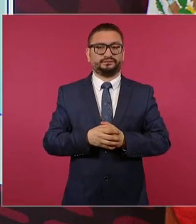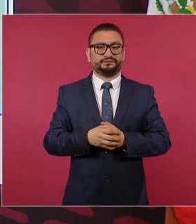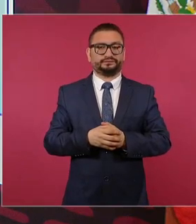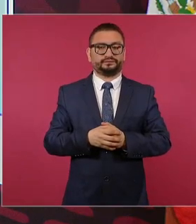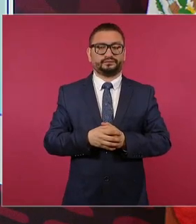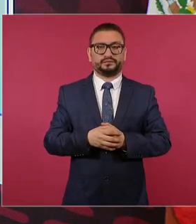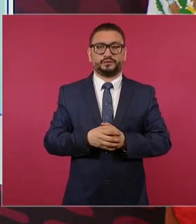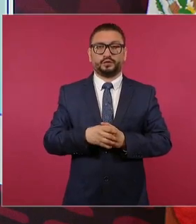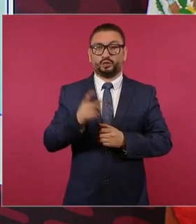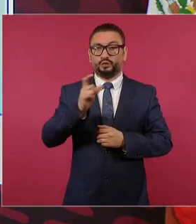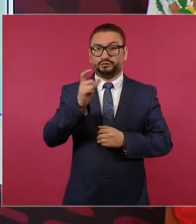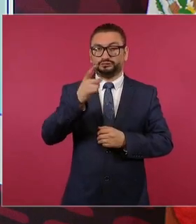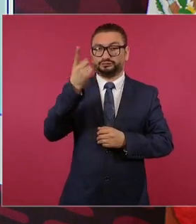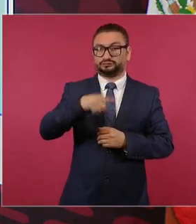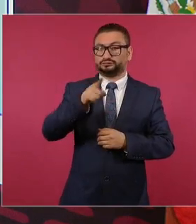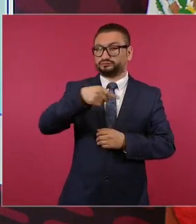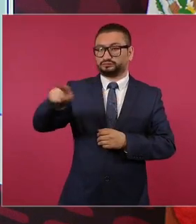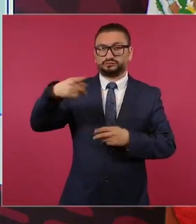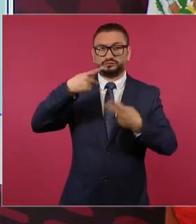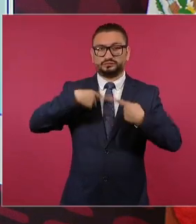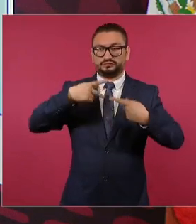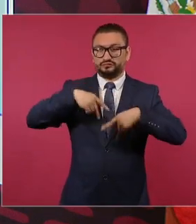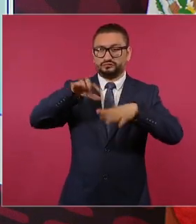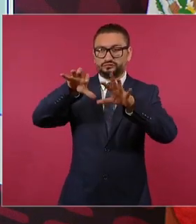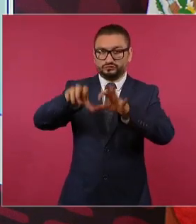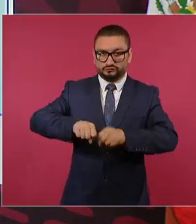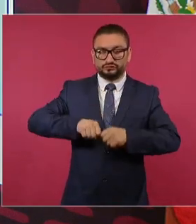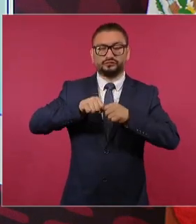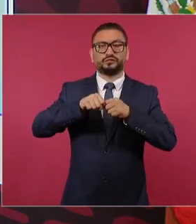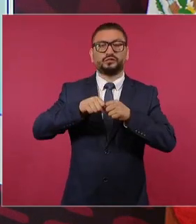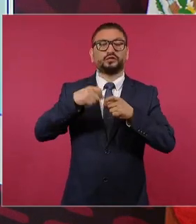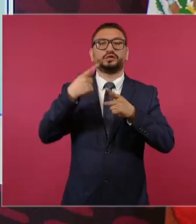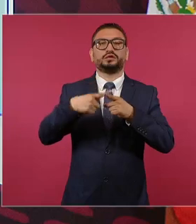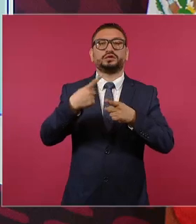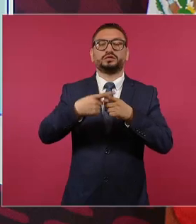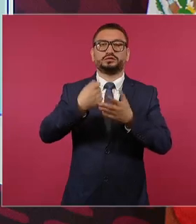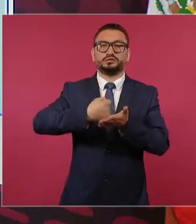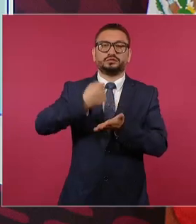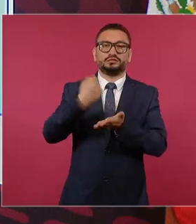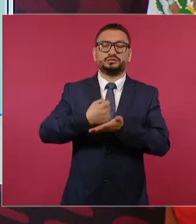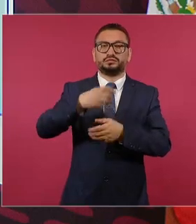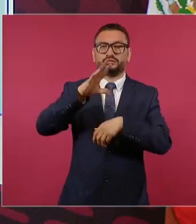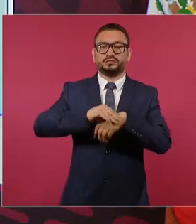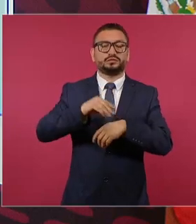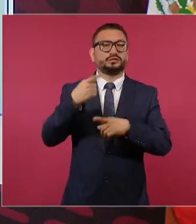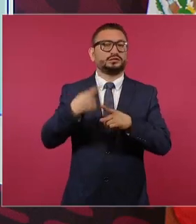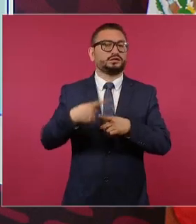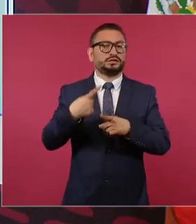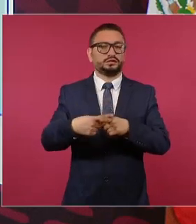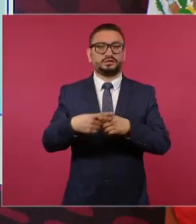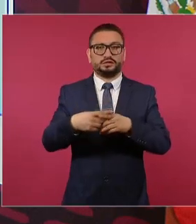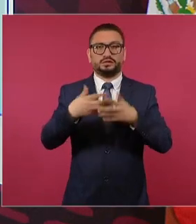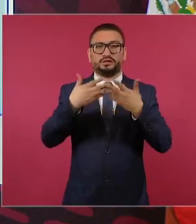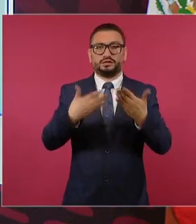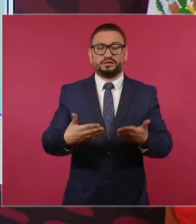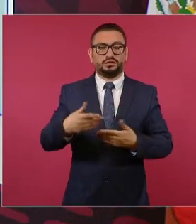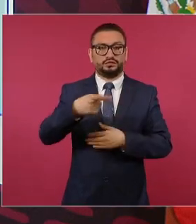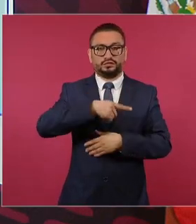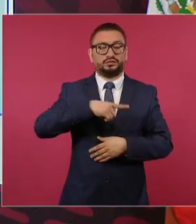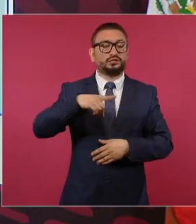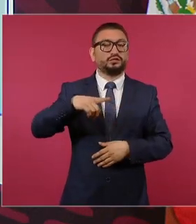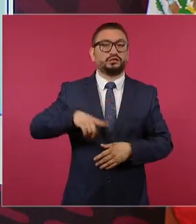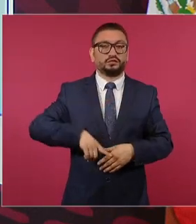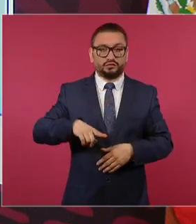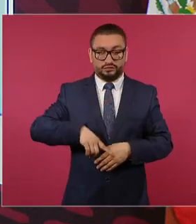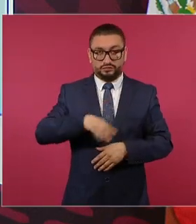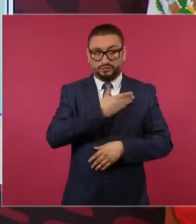las órdenes de aprehensión o quién autoriza las órdenes de aprehensión, pues ya no es el Ejecutivo. Es el